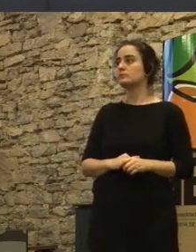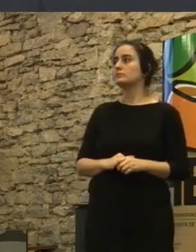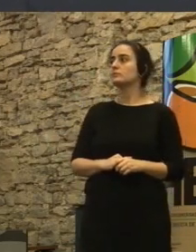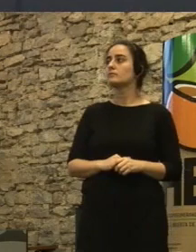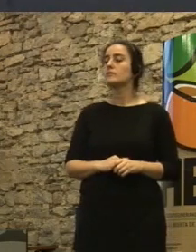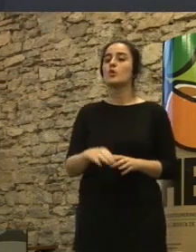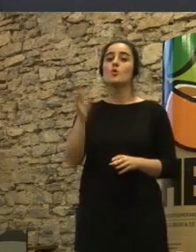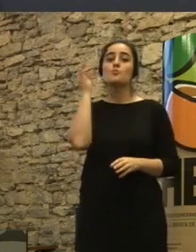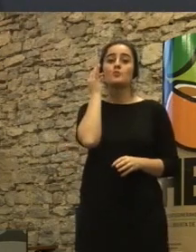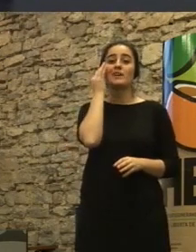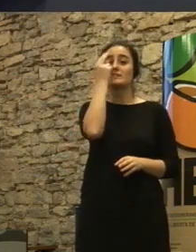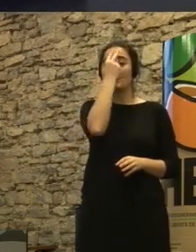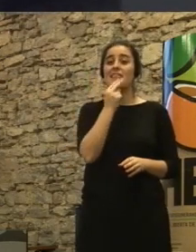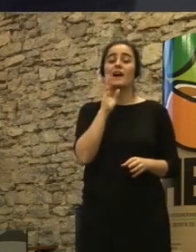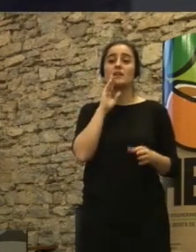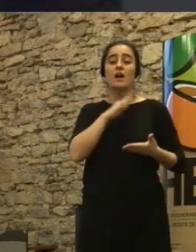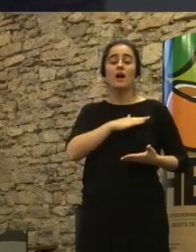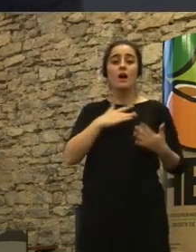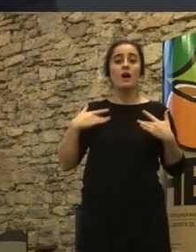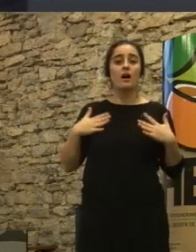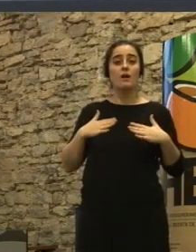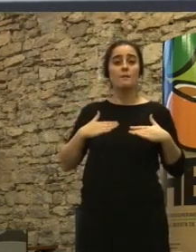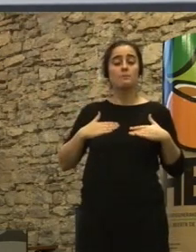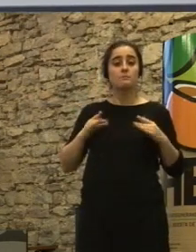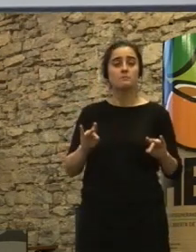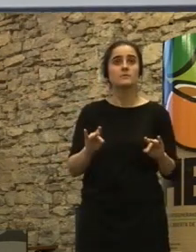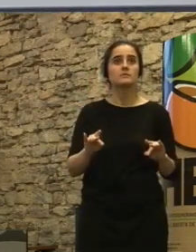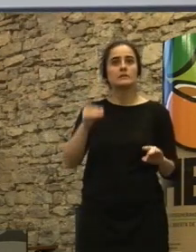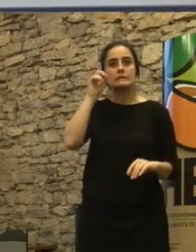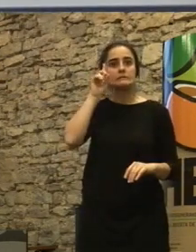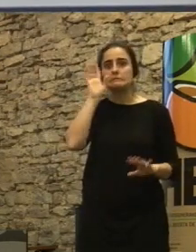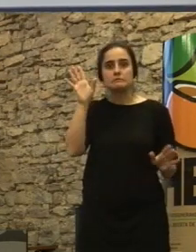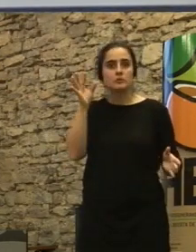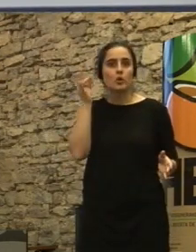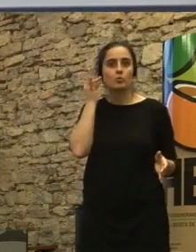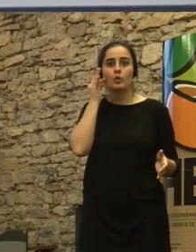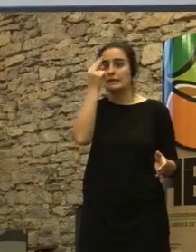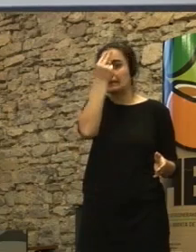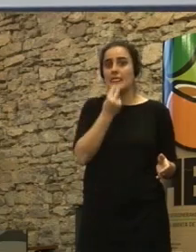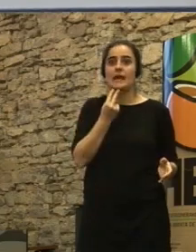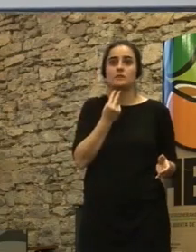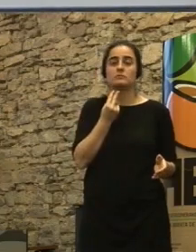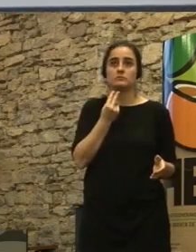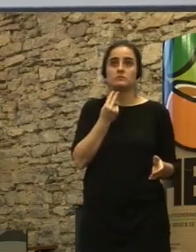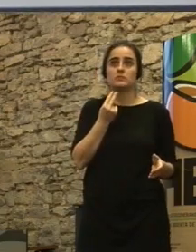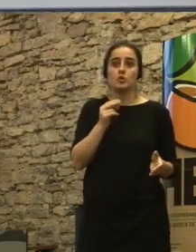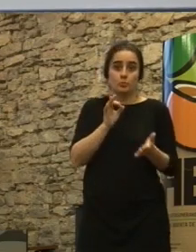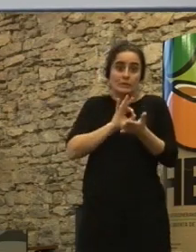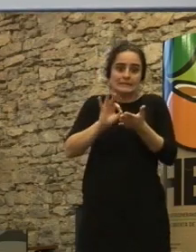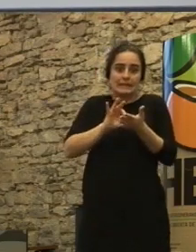Las mujeres ciegas no lo sé. La verdad es que no tengo ni idea. Ellos cobran, las mujeres ciegas cobran por hacer su